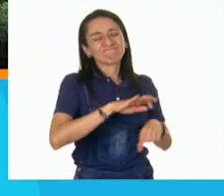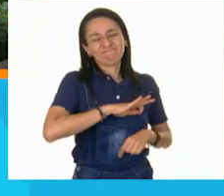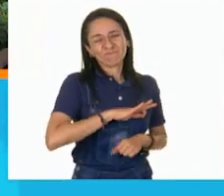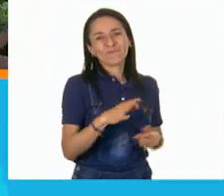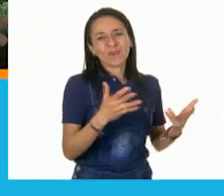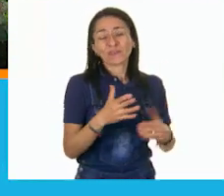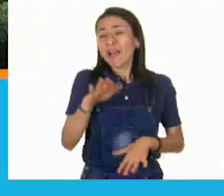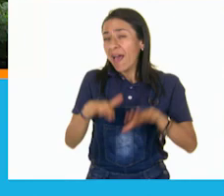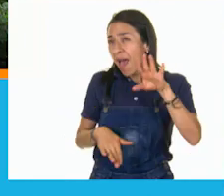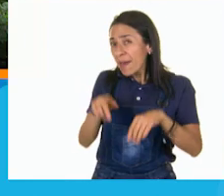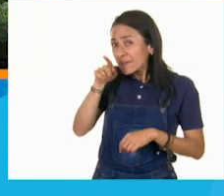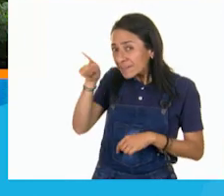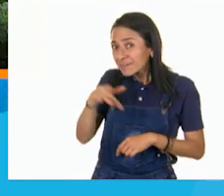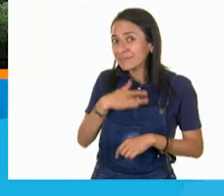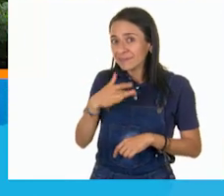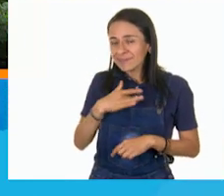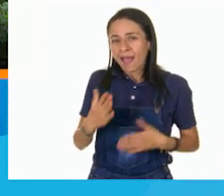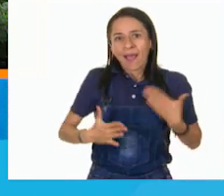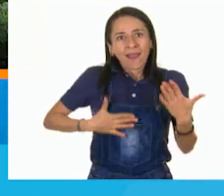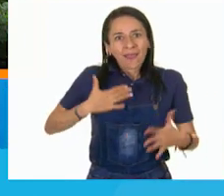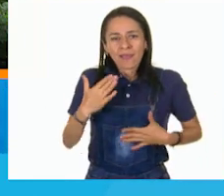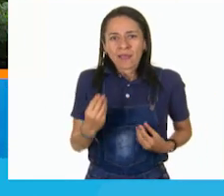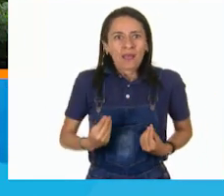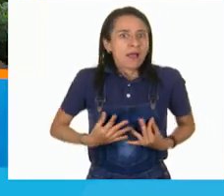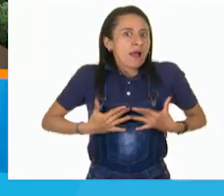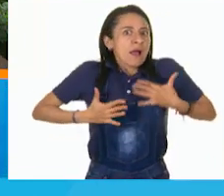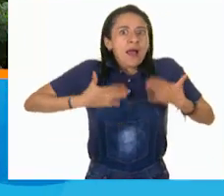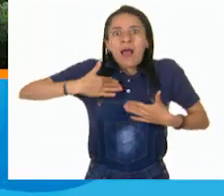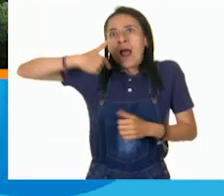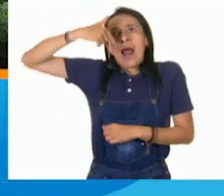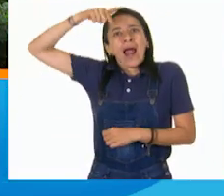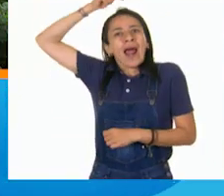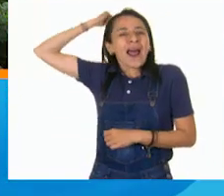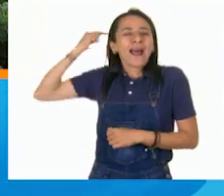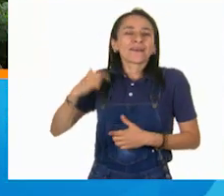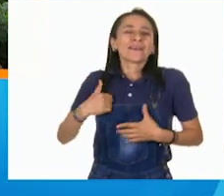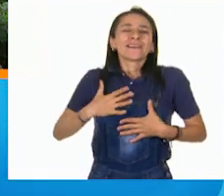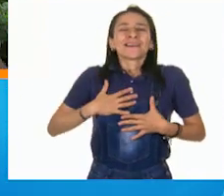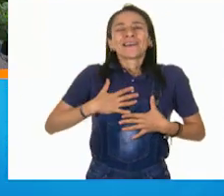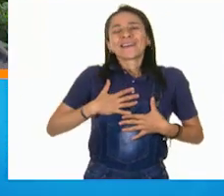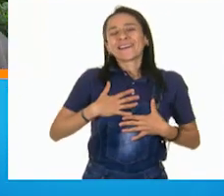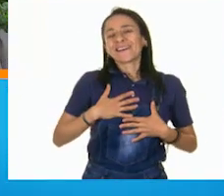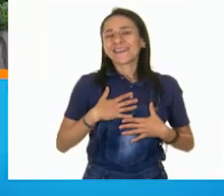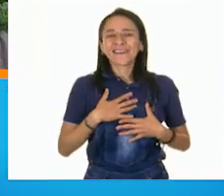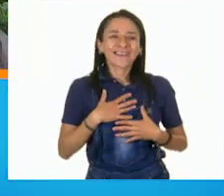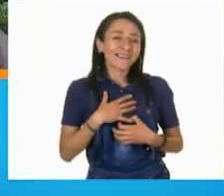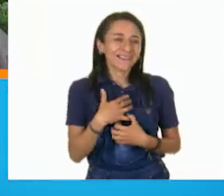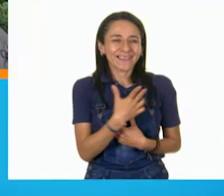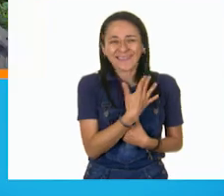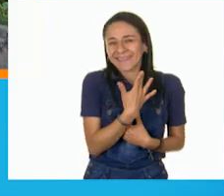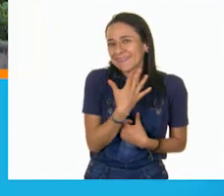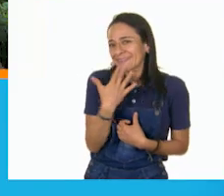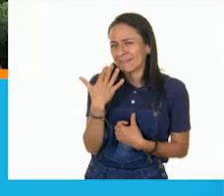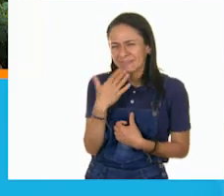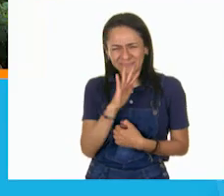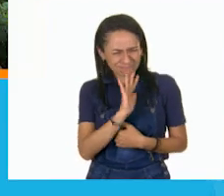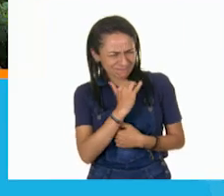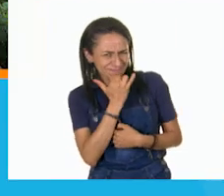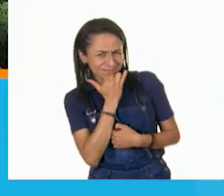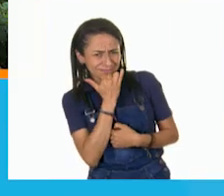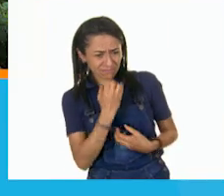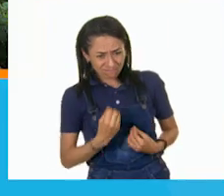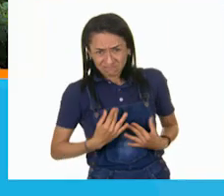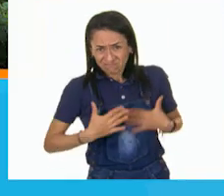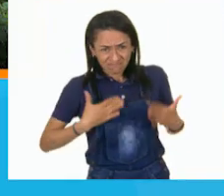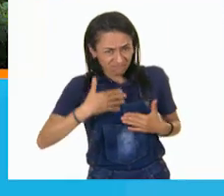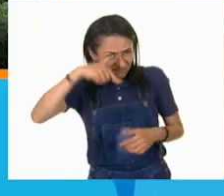alegría, euforia, deleite. ¡Claro que no! ¿Qué es eso de euforia? Yo me